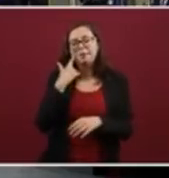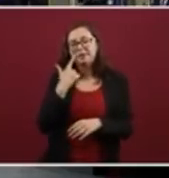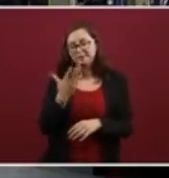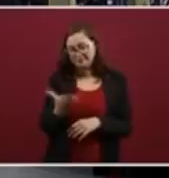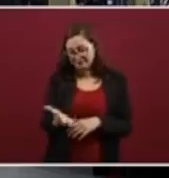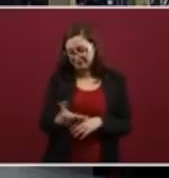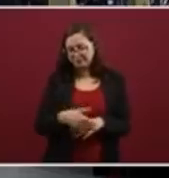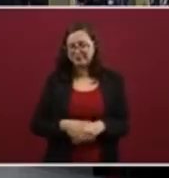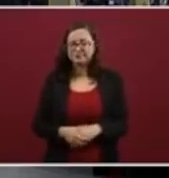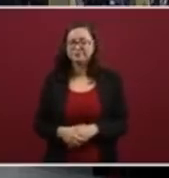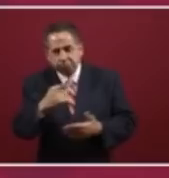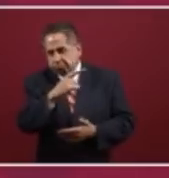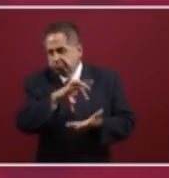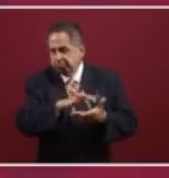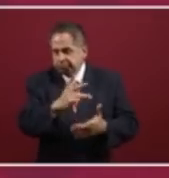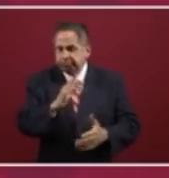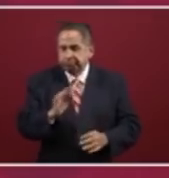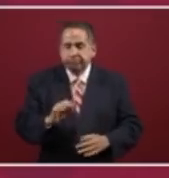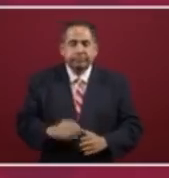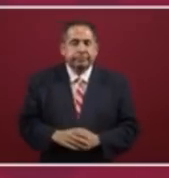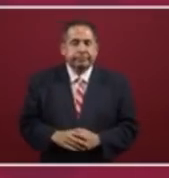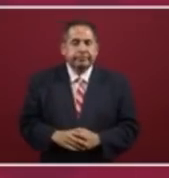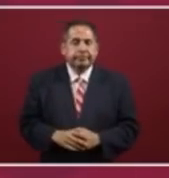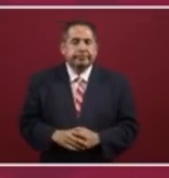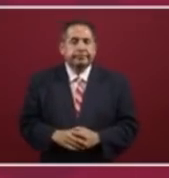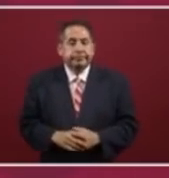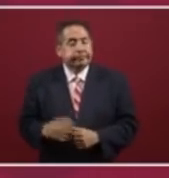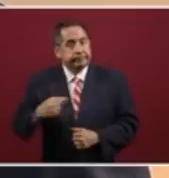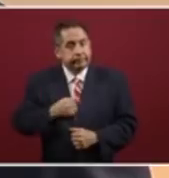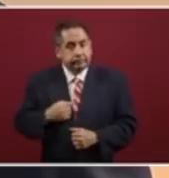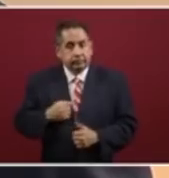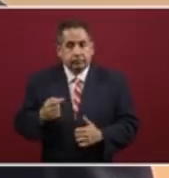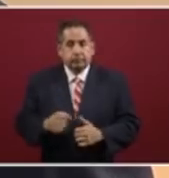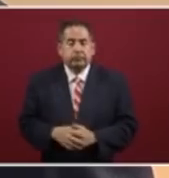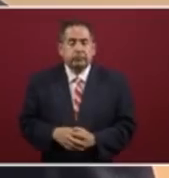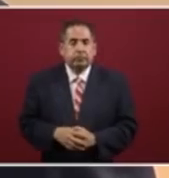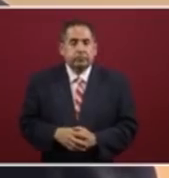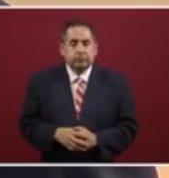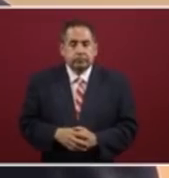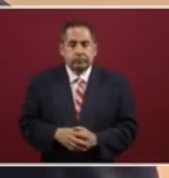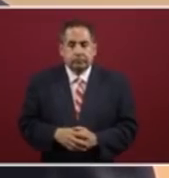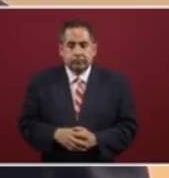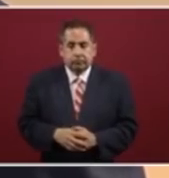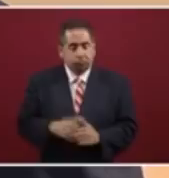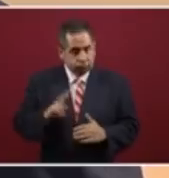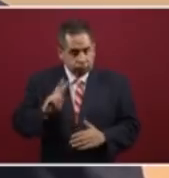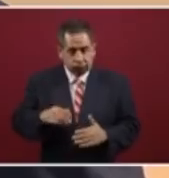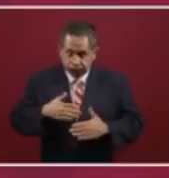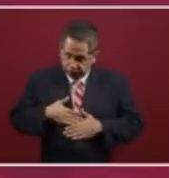los resultados yo tuve que confieso